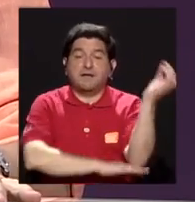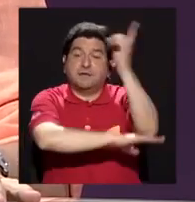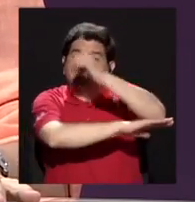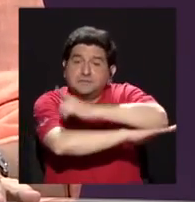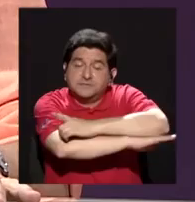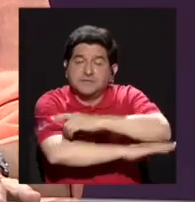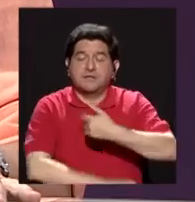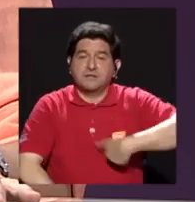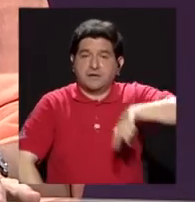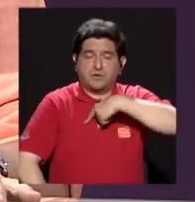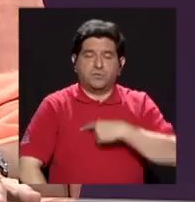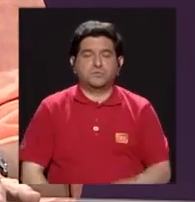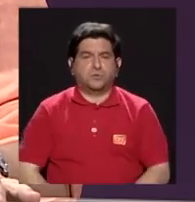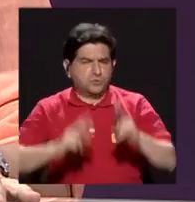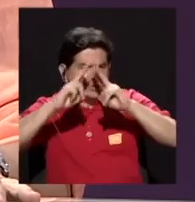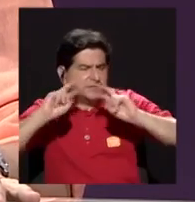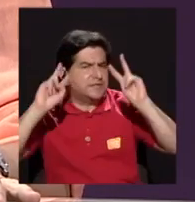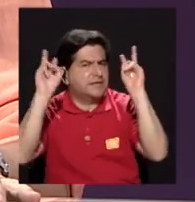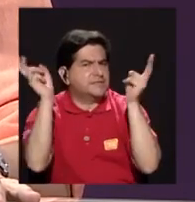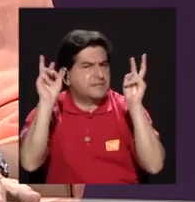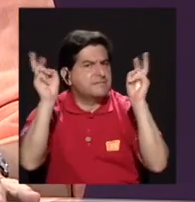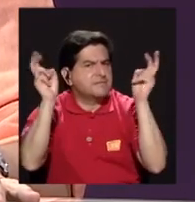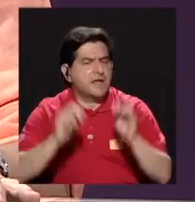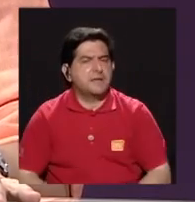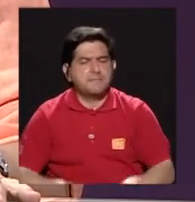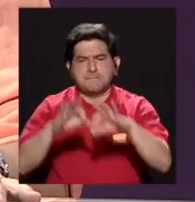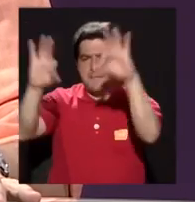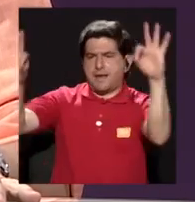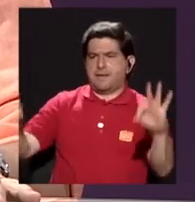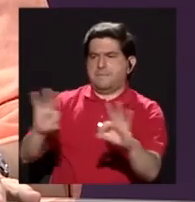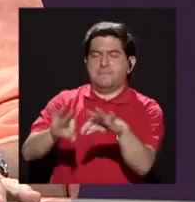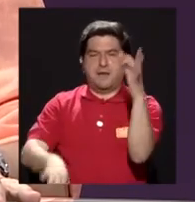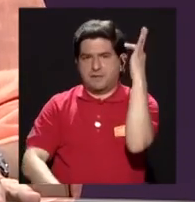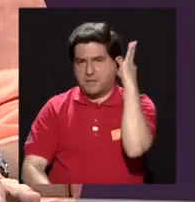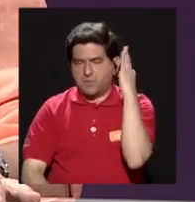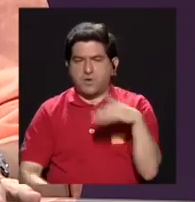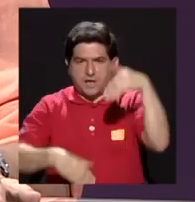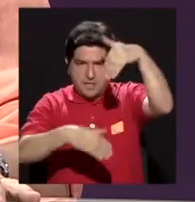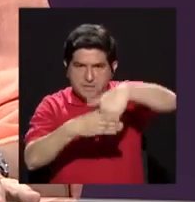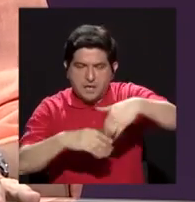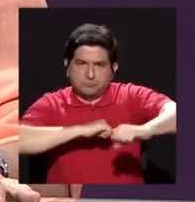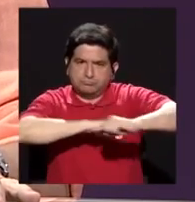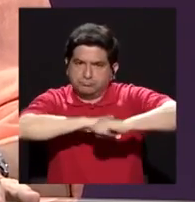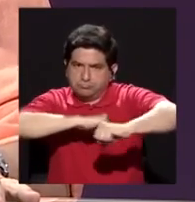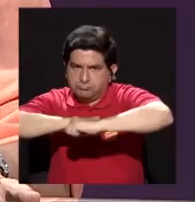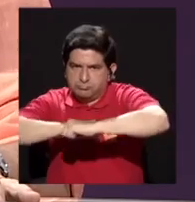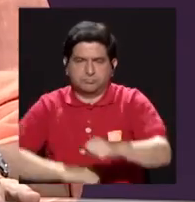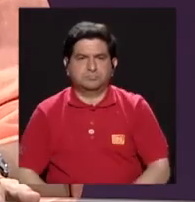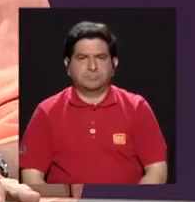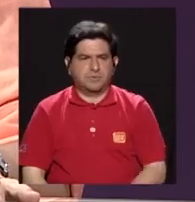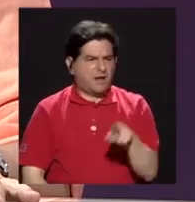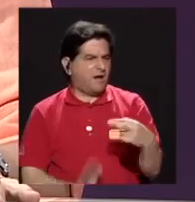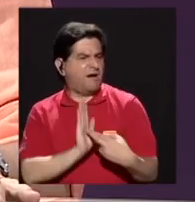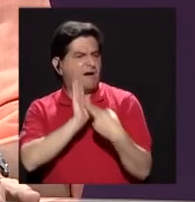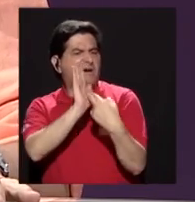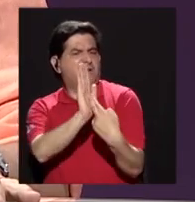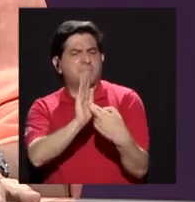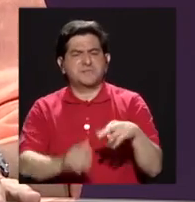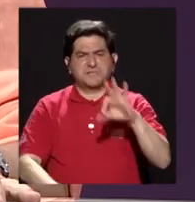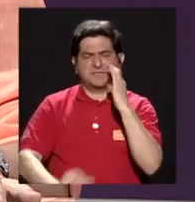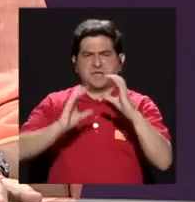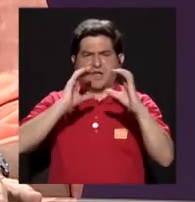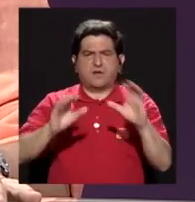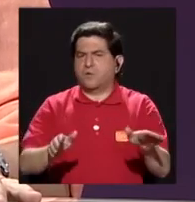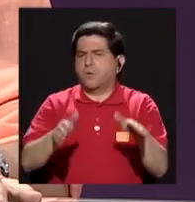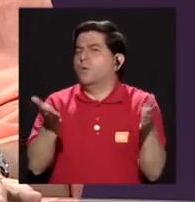de hoy vamos a tratar el tema de la imagen de las mujeres en la publicidad cómo nos representa en los medios